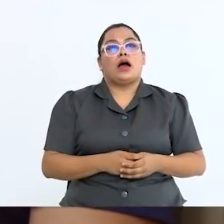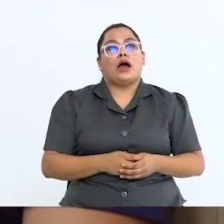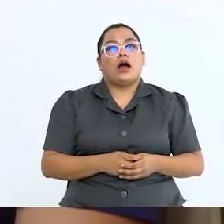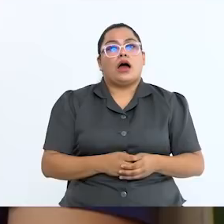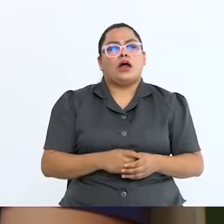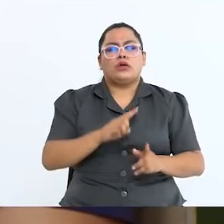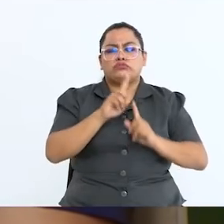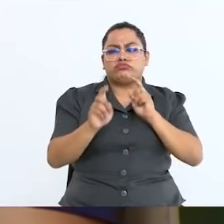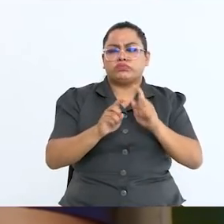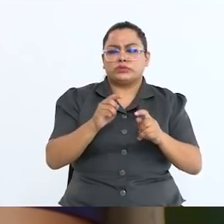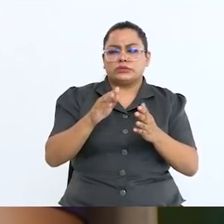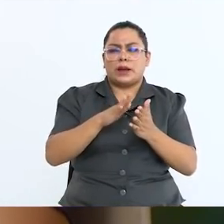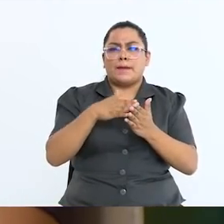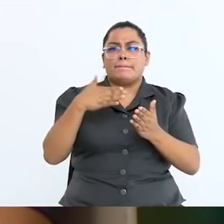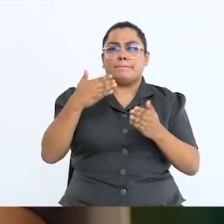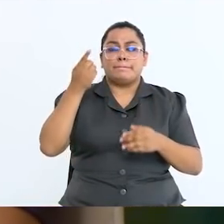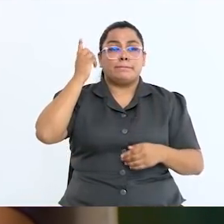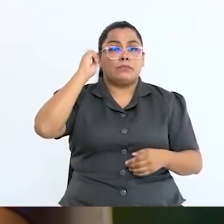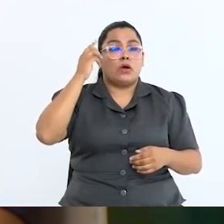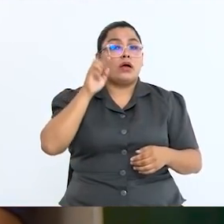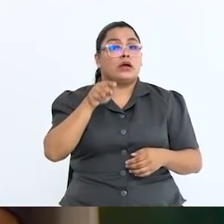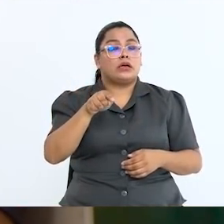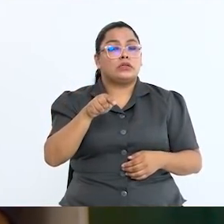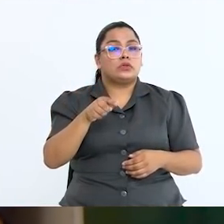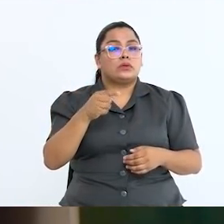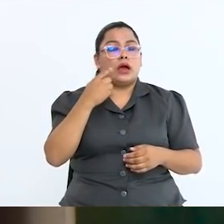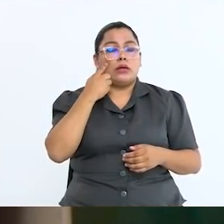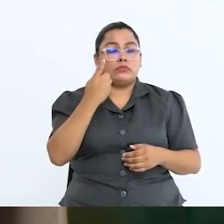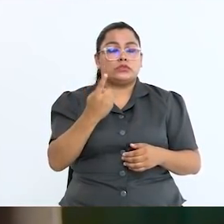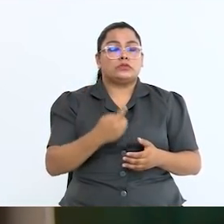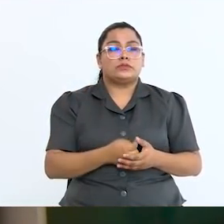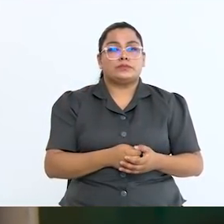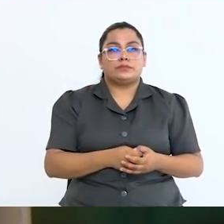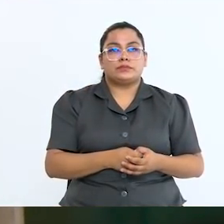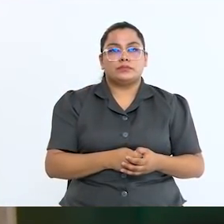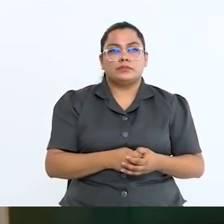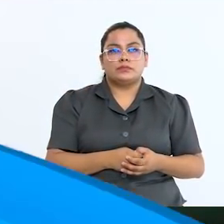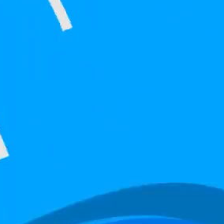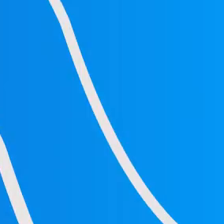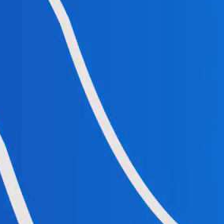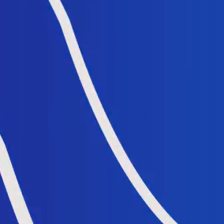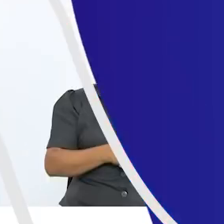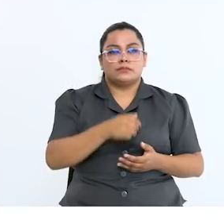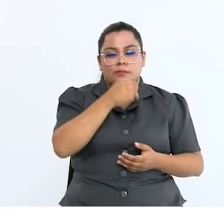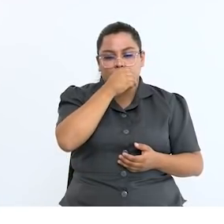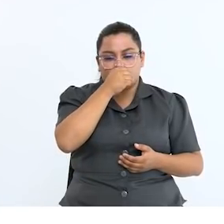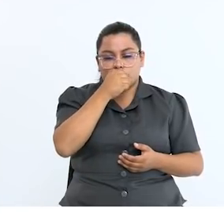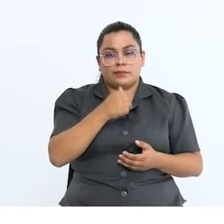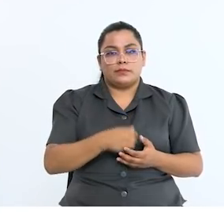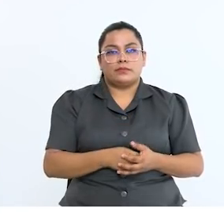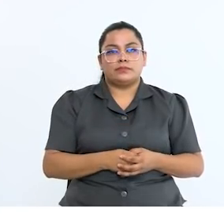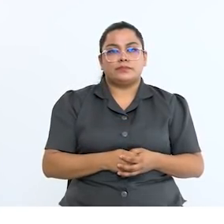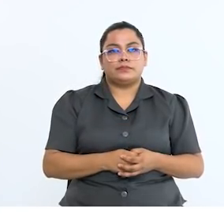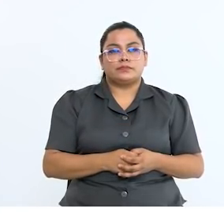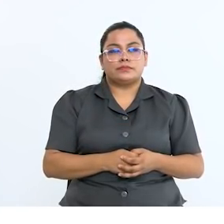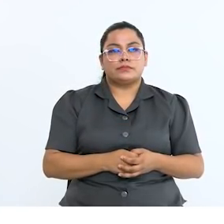aquellas interrogantes que surgen de la planificación docente. Para ello, vamos a ver lo siguiente.